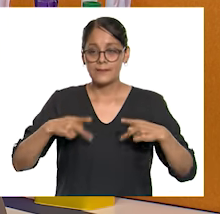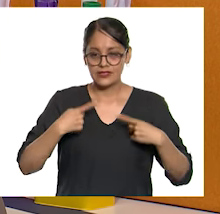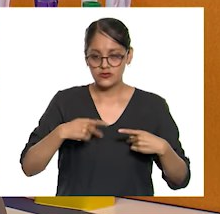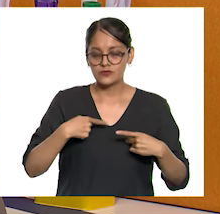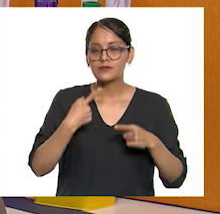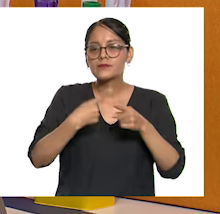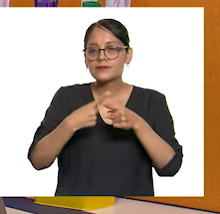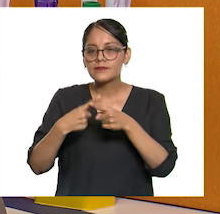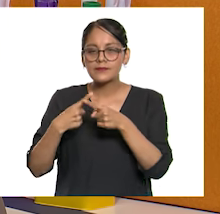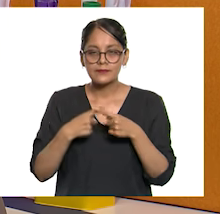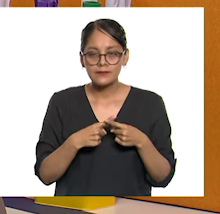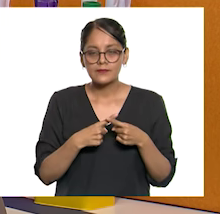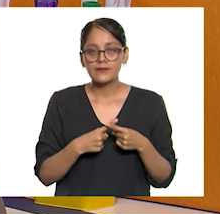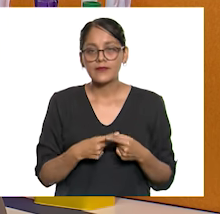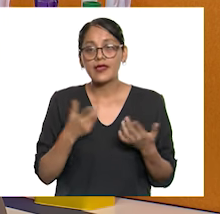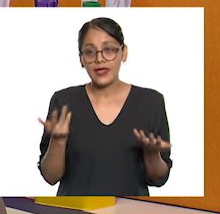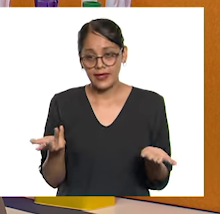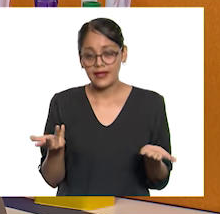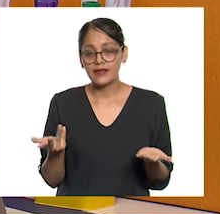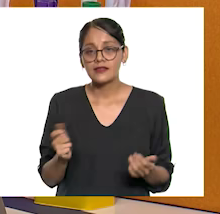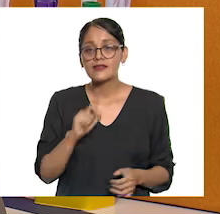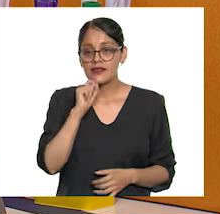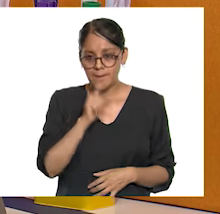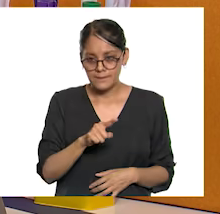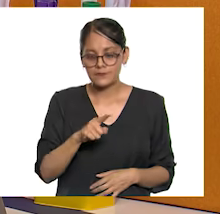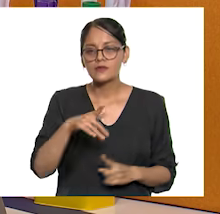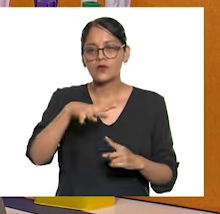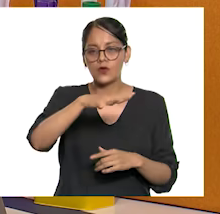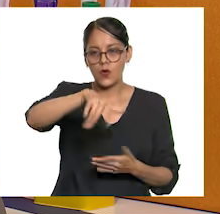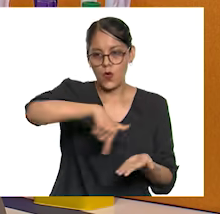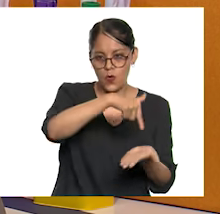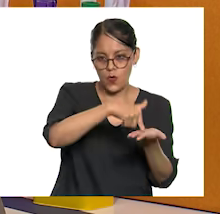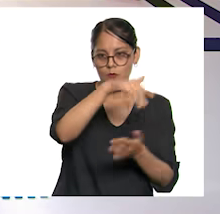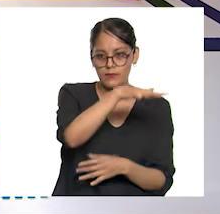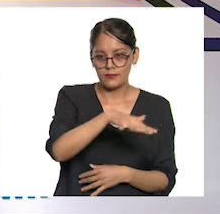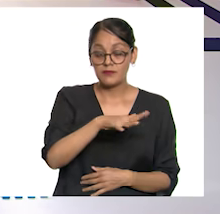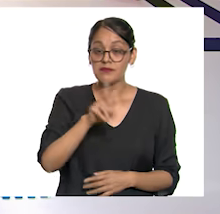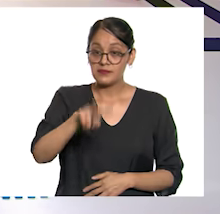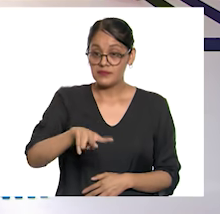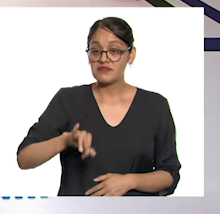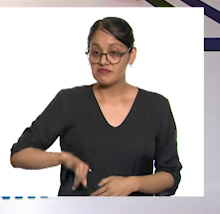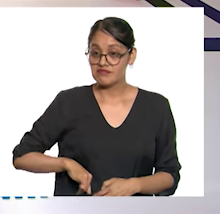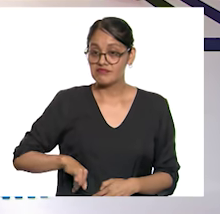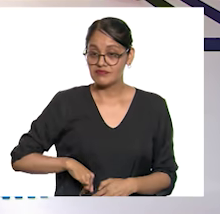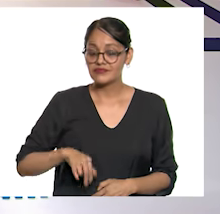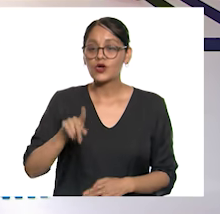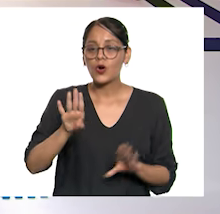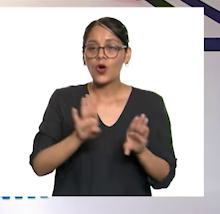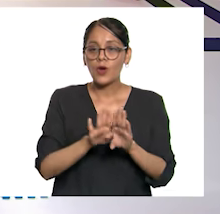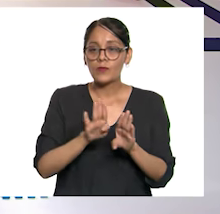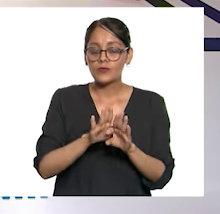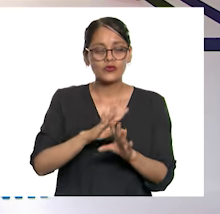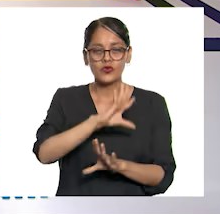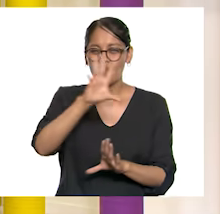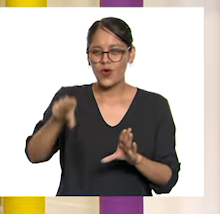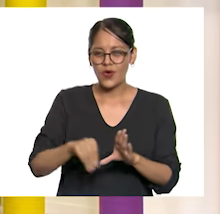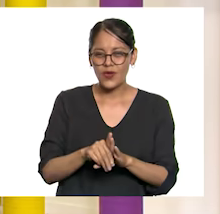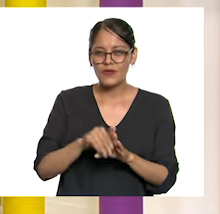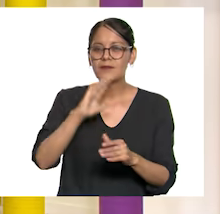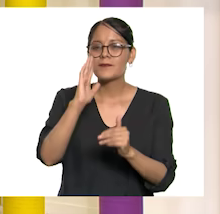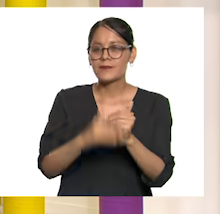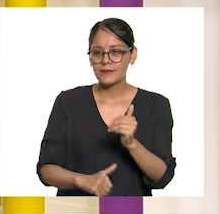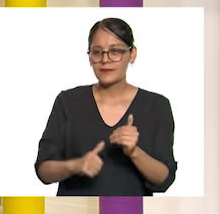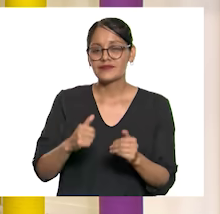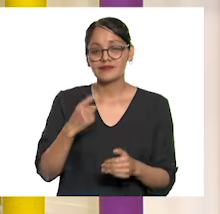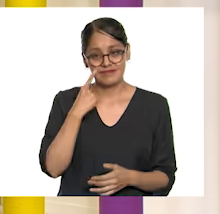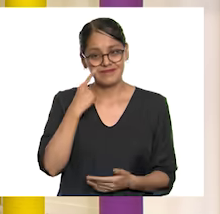intervinieron en ese momento y los escenarios. Va a ser muy interesante ver cómo terminan todas las aventuras de este